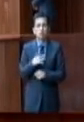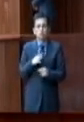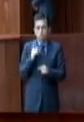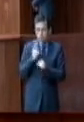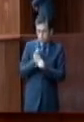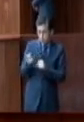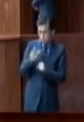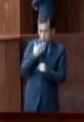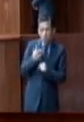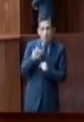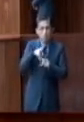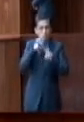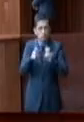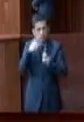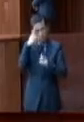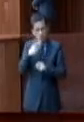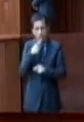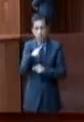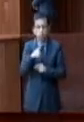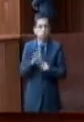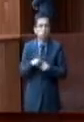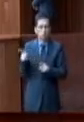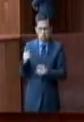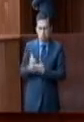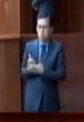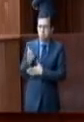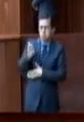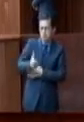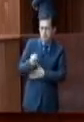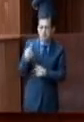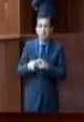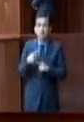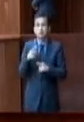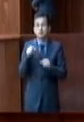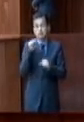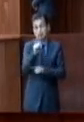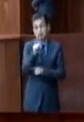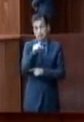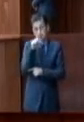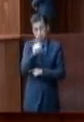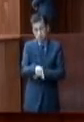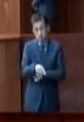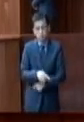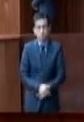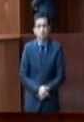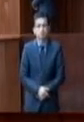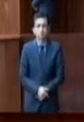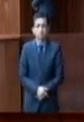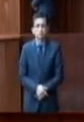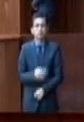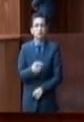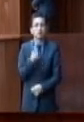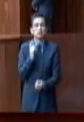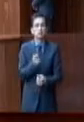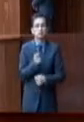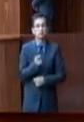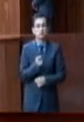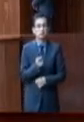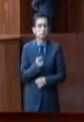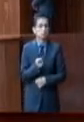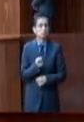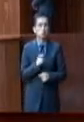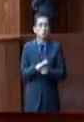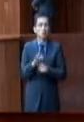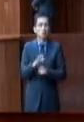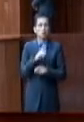controvertido el tema fue pagada la publicación por el sindicato en cuestión entonces la consecuencia de esto sería justamente